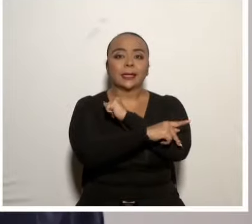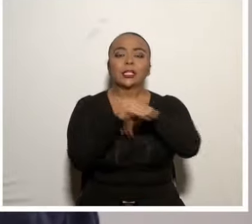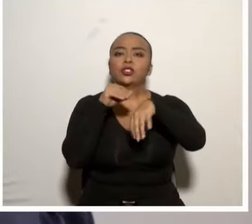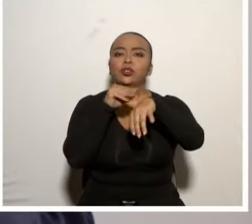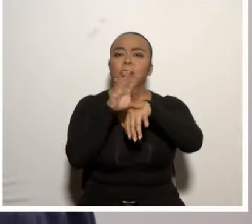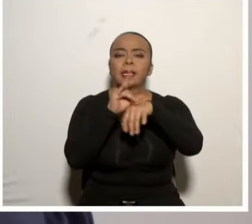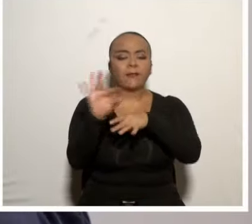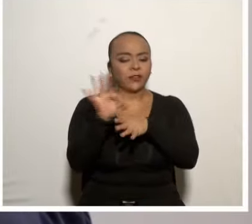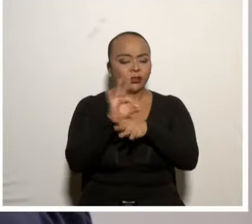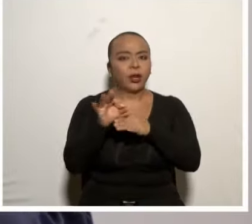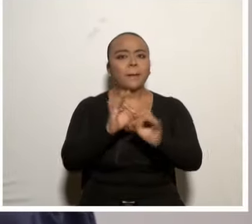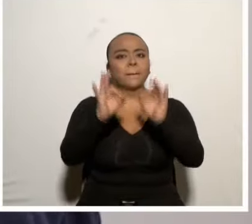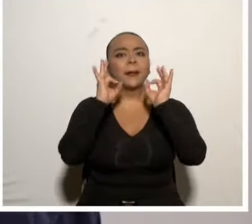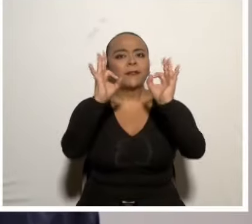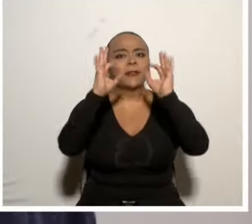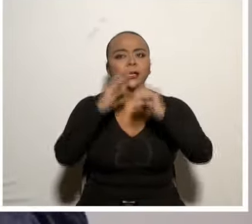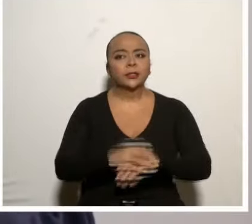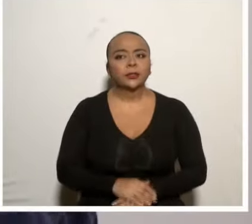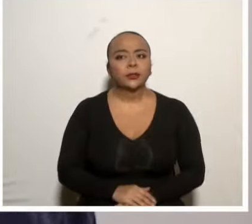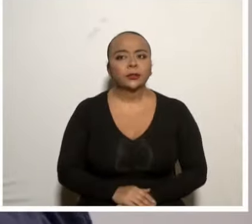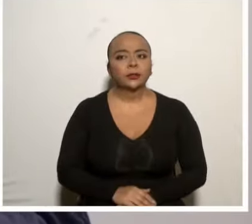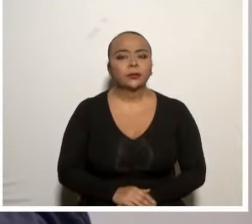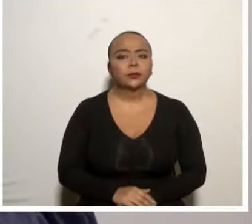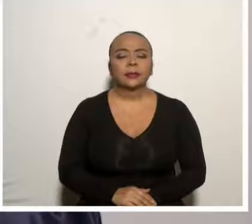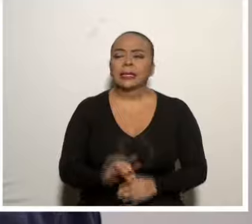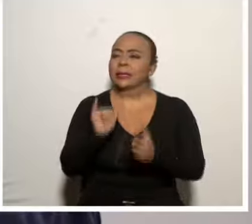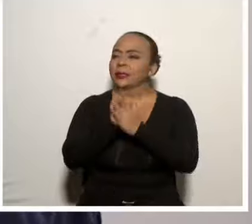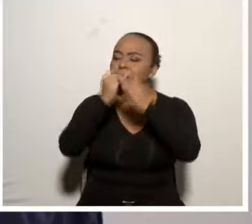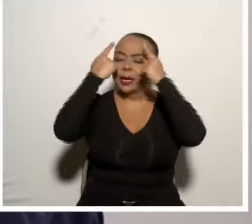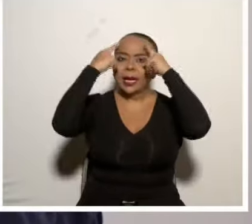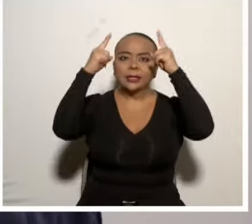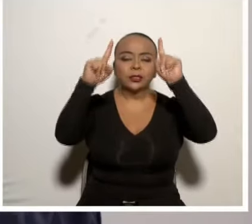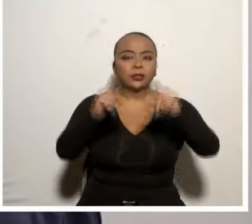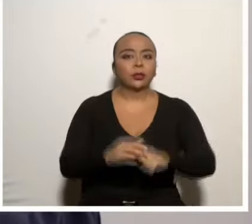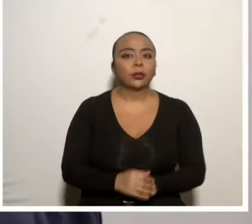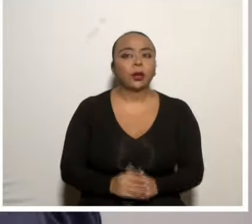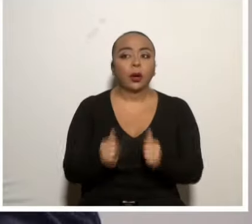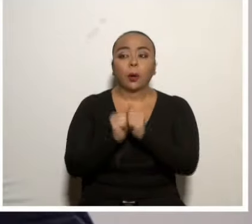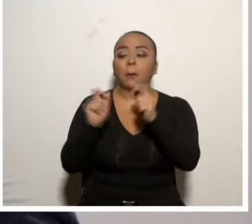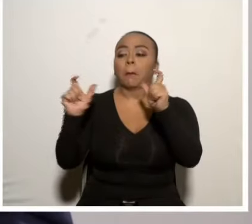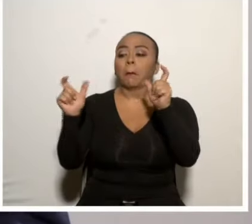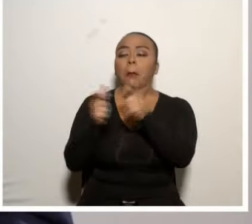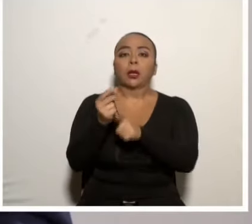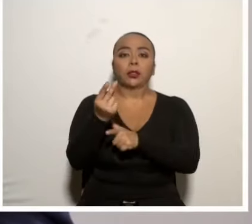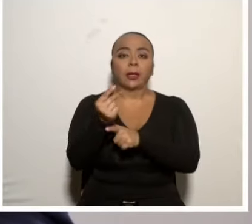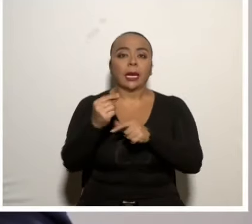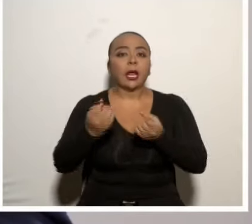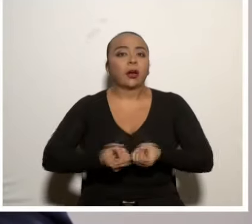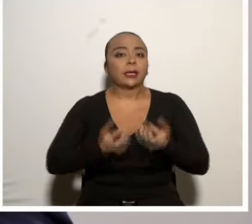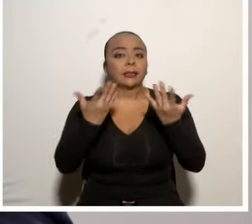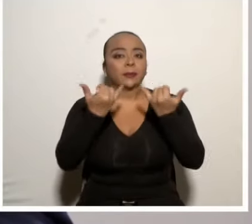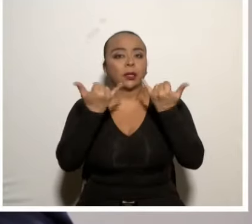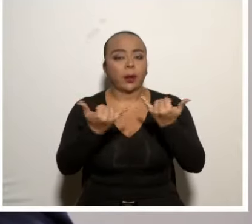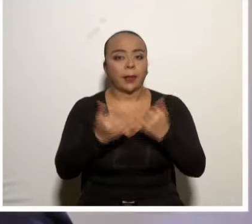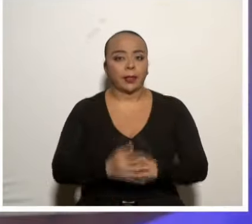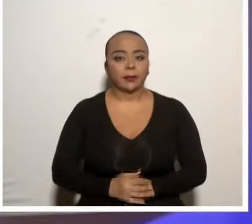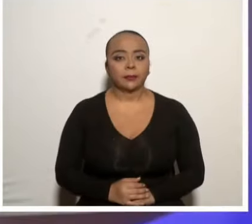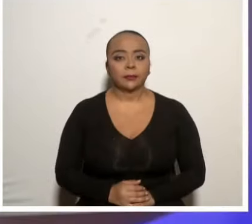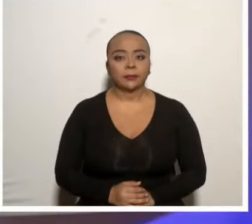funciona perfectamente. Ha sido un éxito, con menos dinero del que gastamos actualmente.